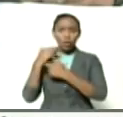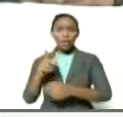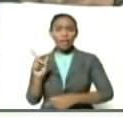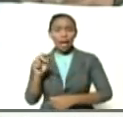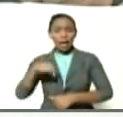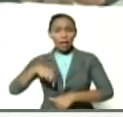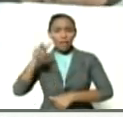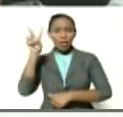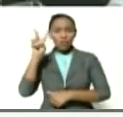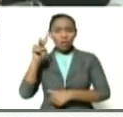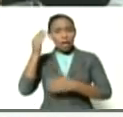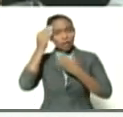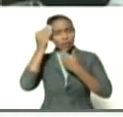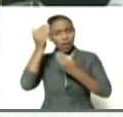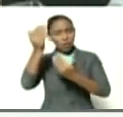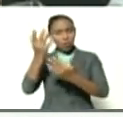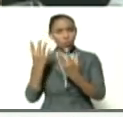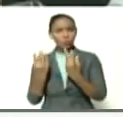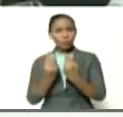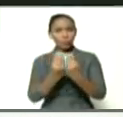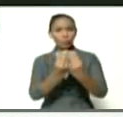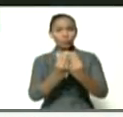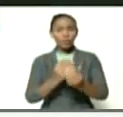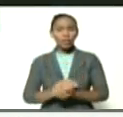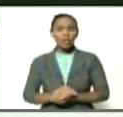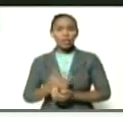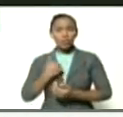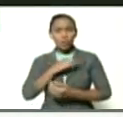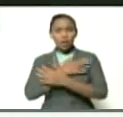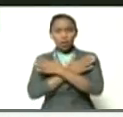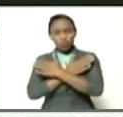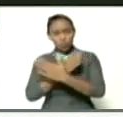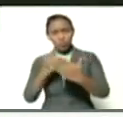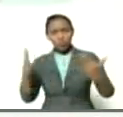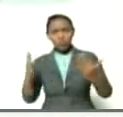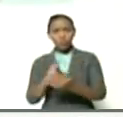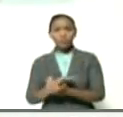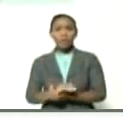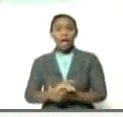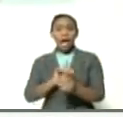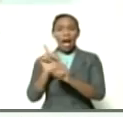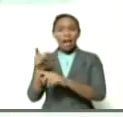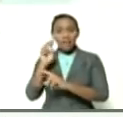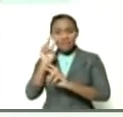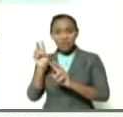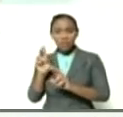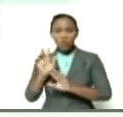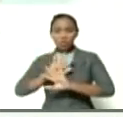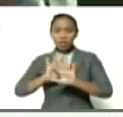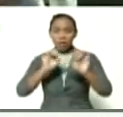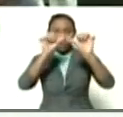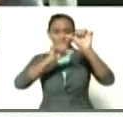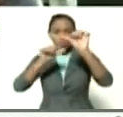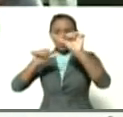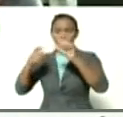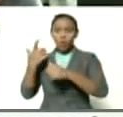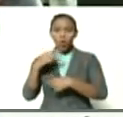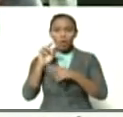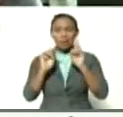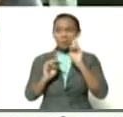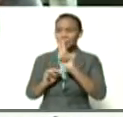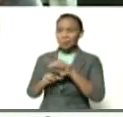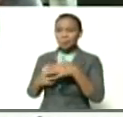desde Venezuela nuestro saludo, nuestro acompañamiento, nuestra solidaridad. Allí vimos, revisamos todo lo que tiene que